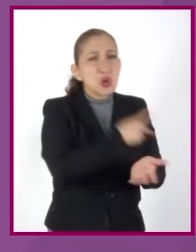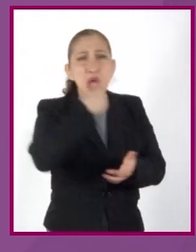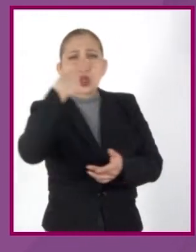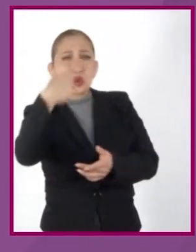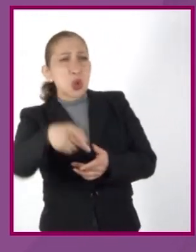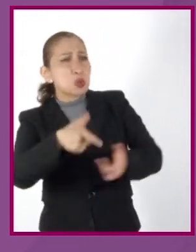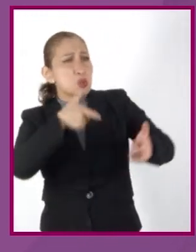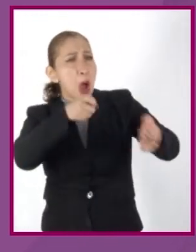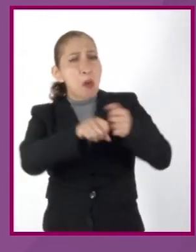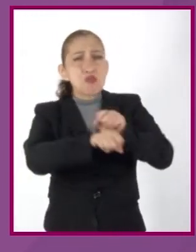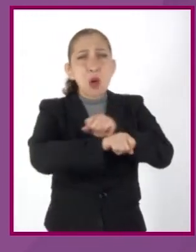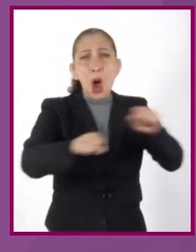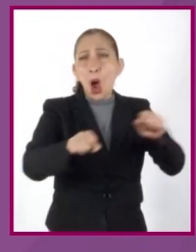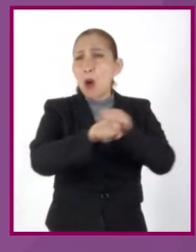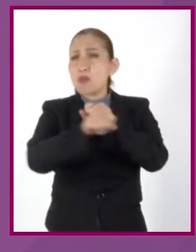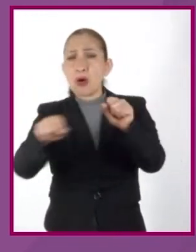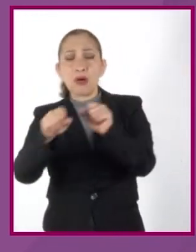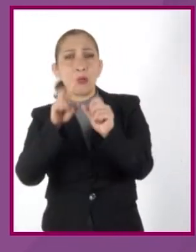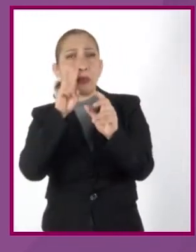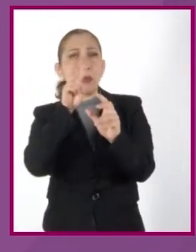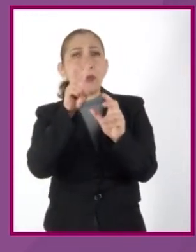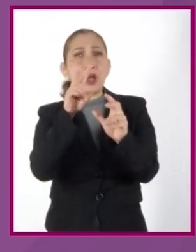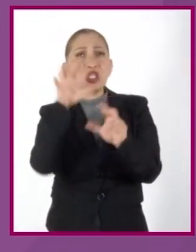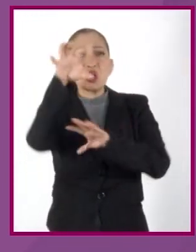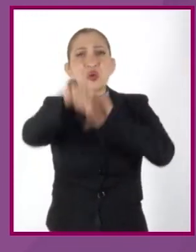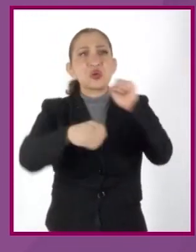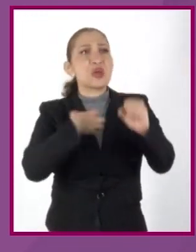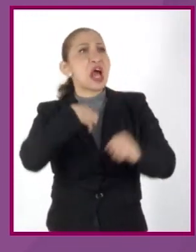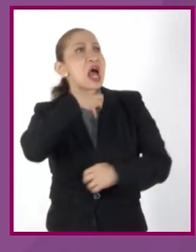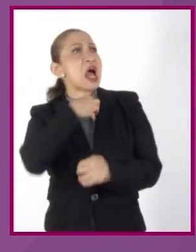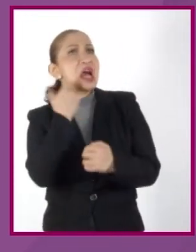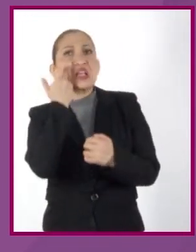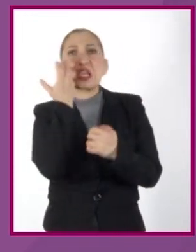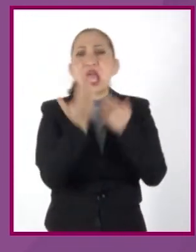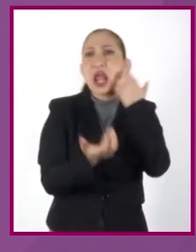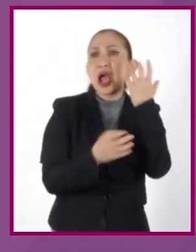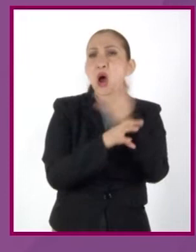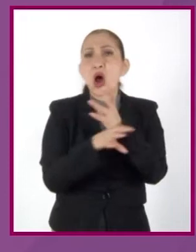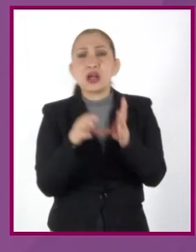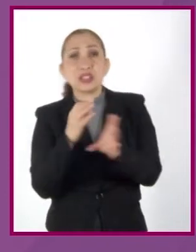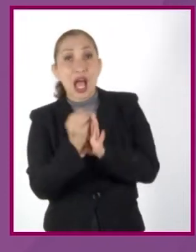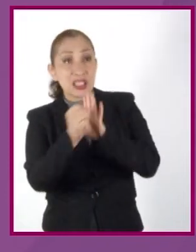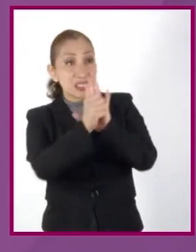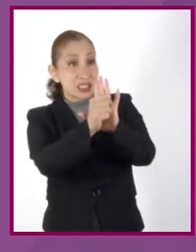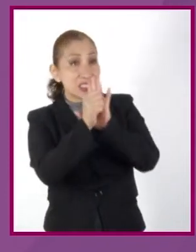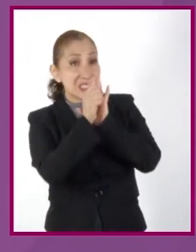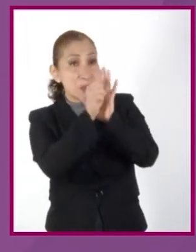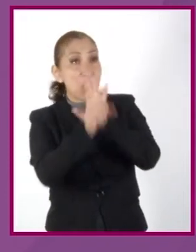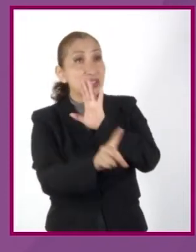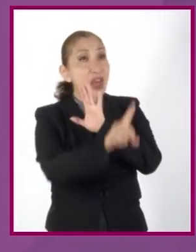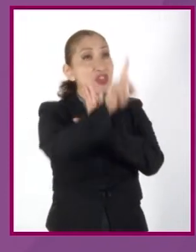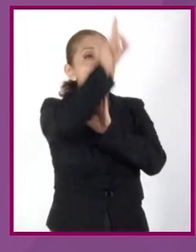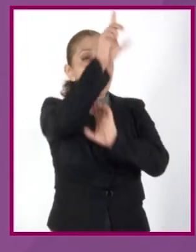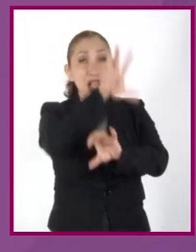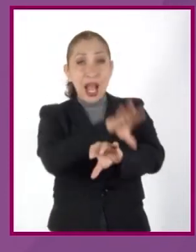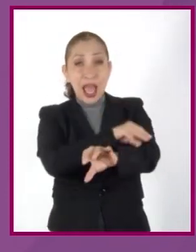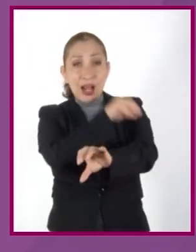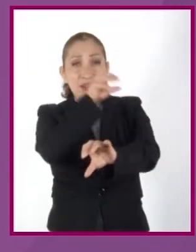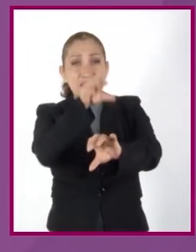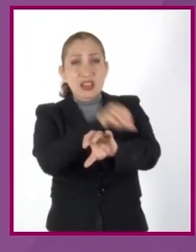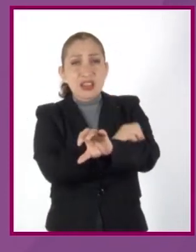armas brutales y su ambición despiadada a los símbolos del Teotl, la energía